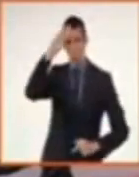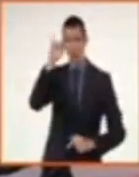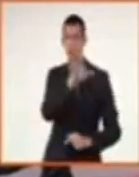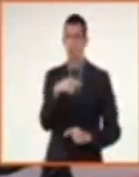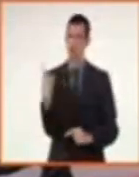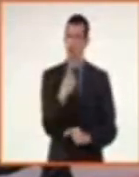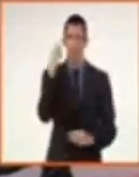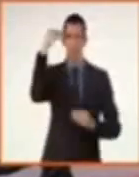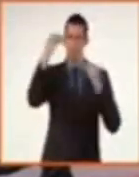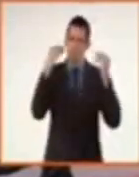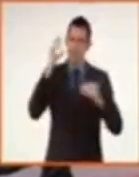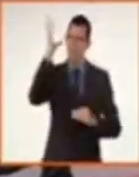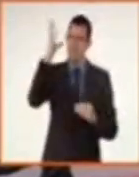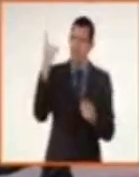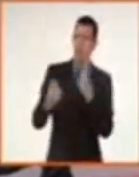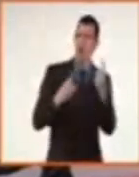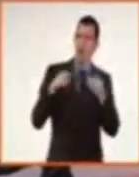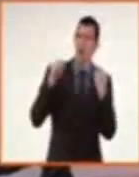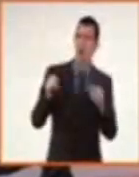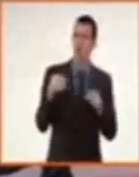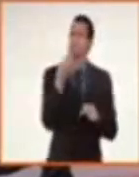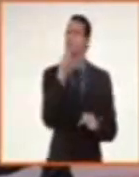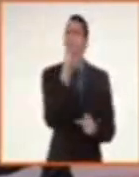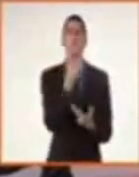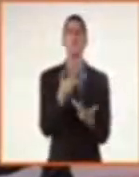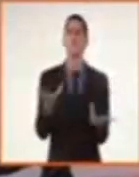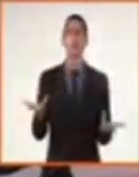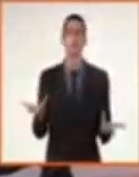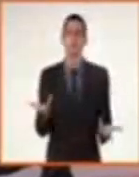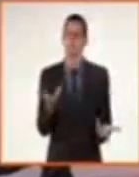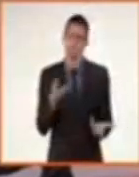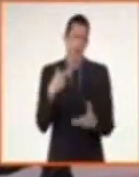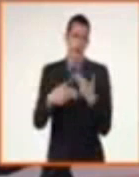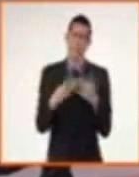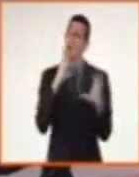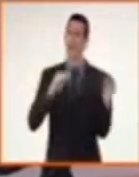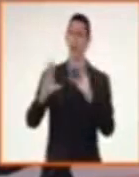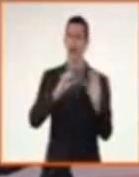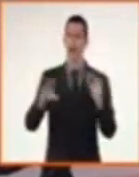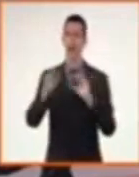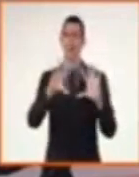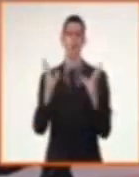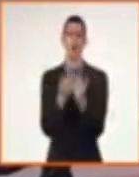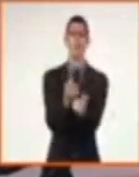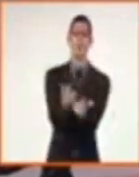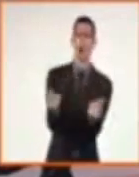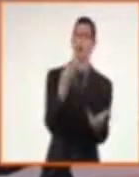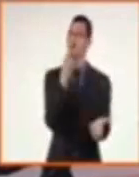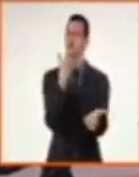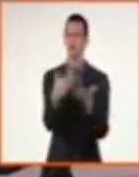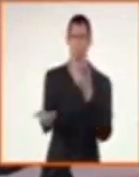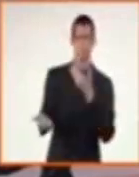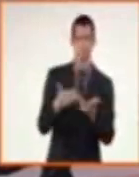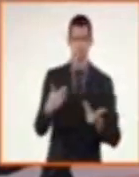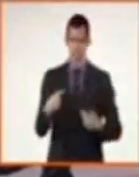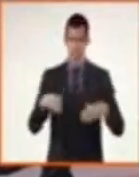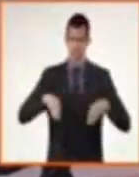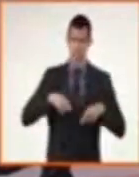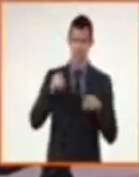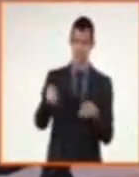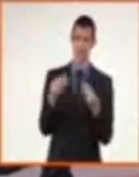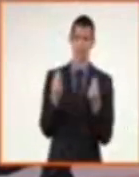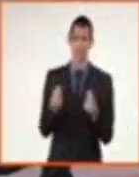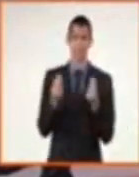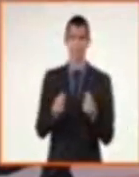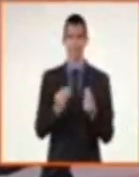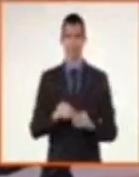sus criterios. Así decía, frente a un gobierno de Estados Unidos que ha tenido a